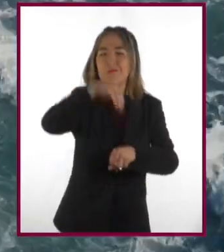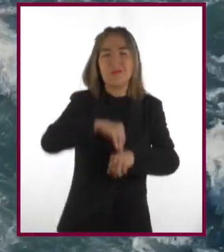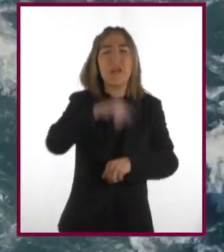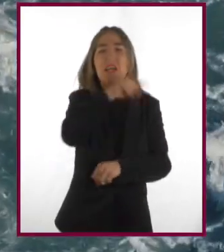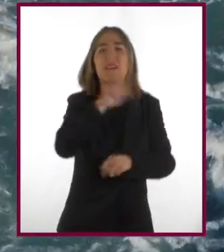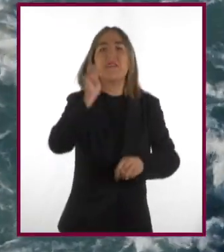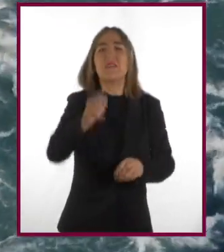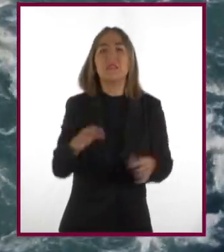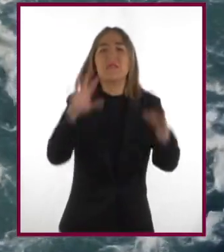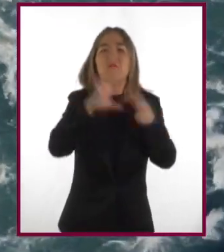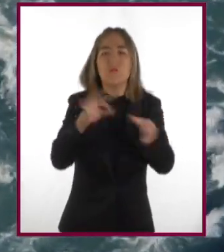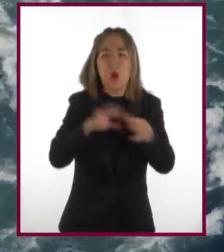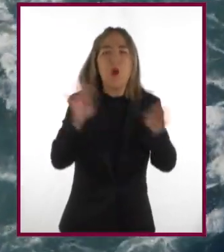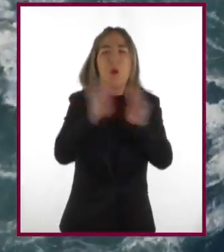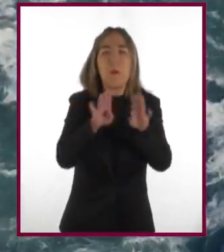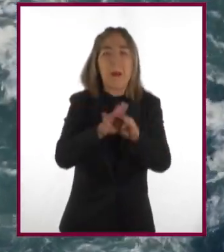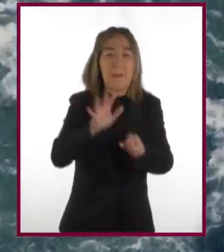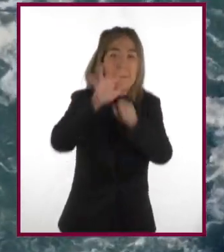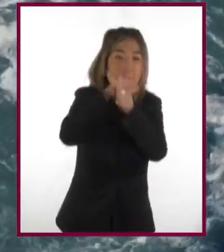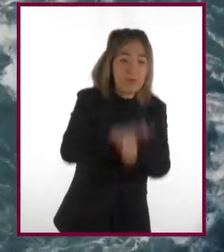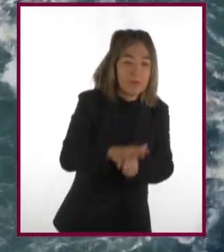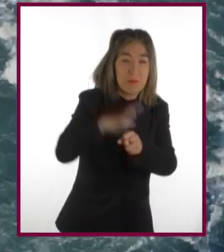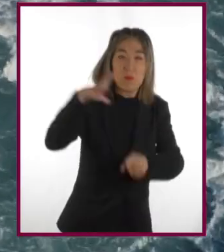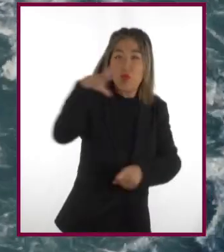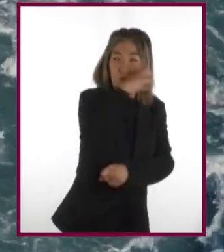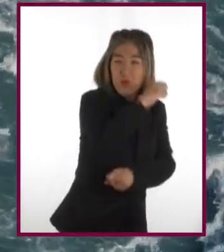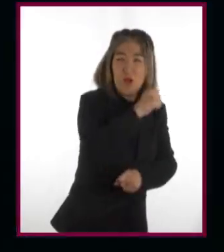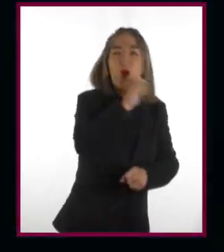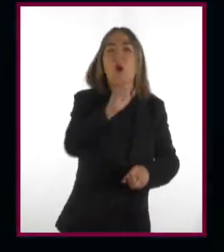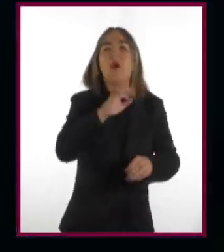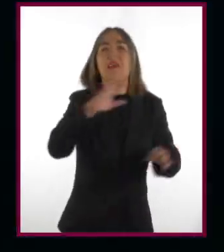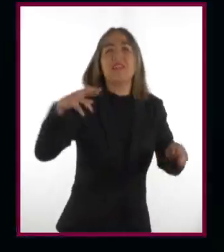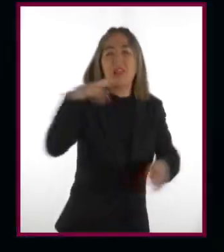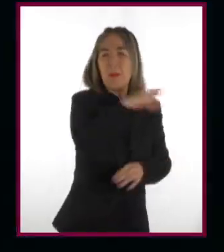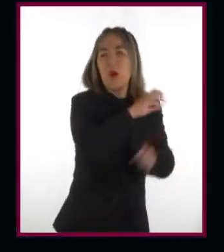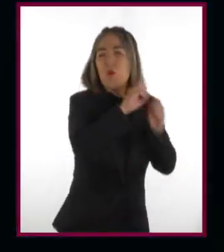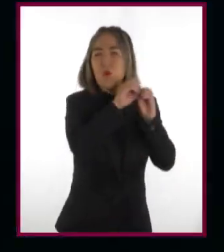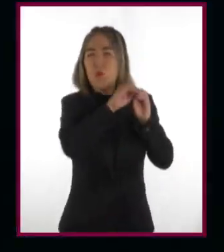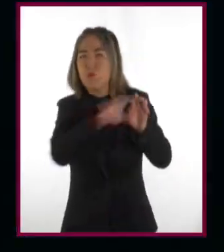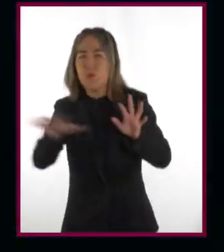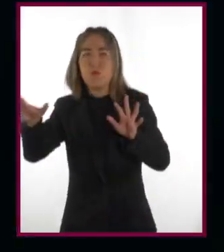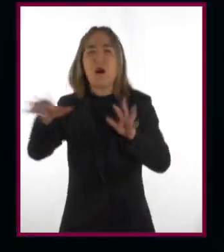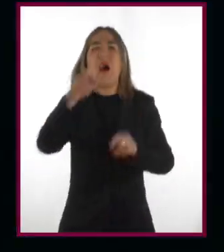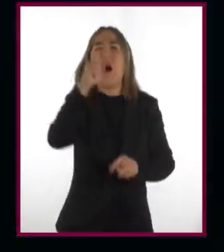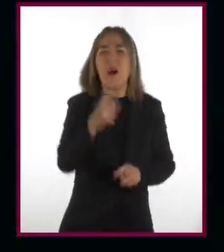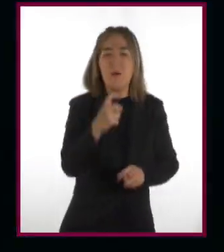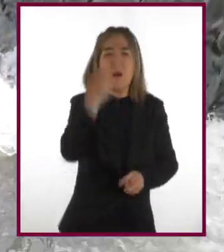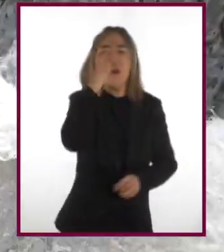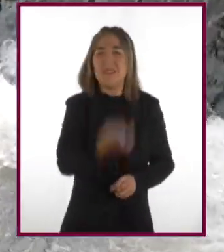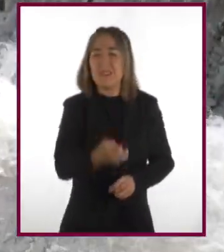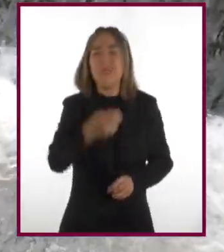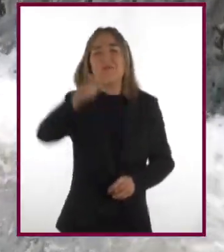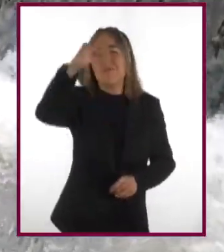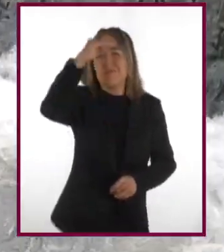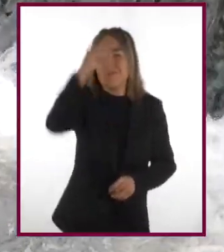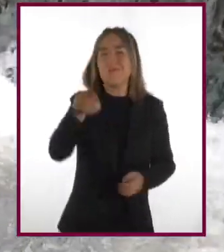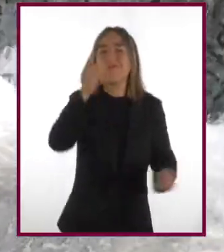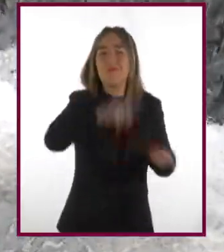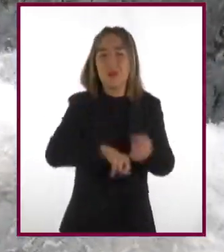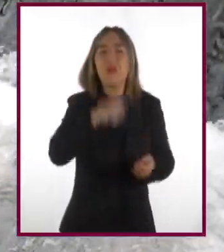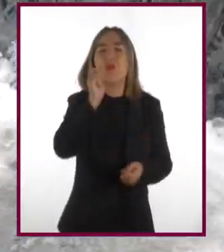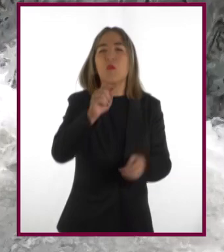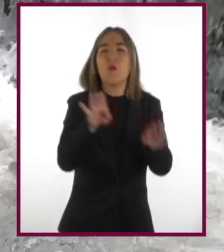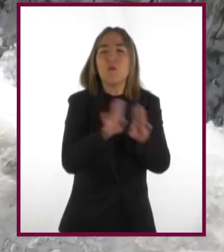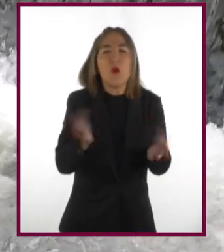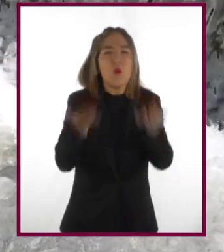nombre, que expresa la relación entre presión y velocidad a lo largo de una línea de corriente. Estaba pensando en